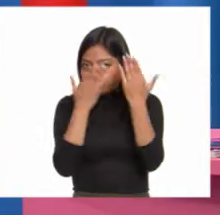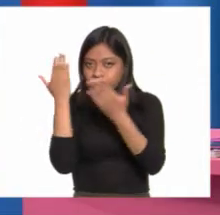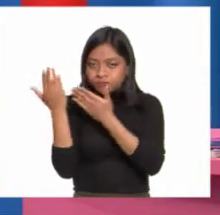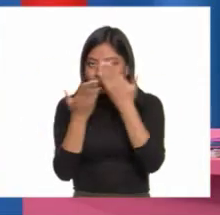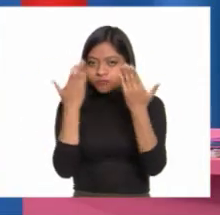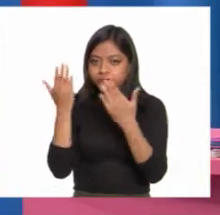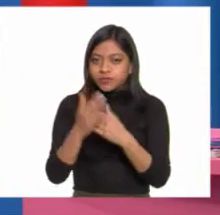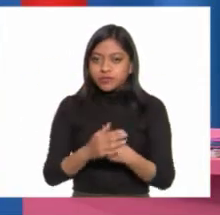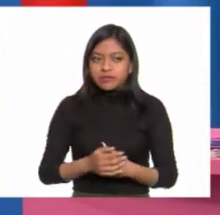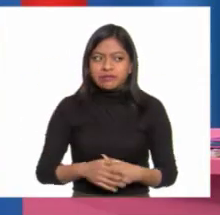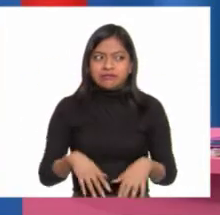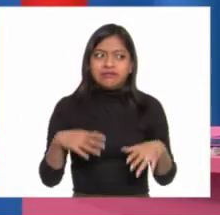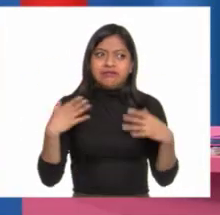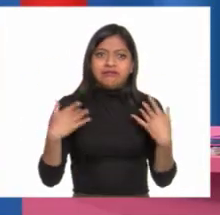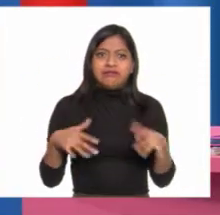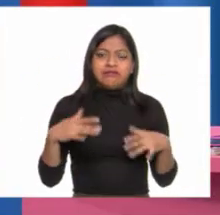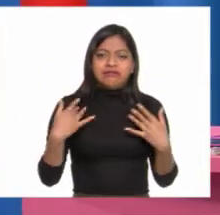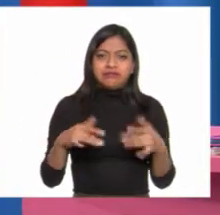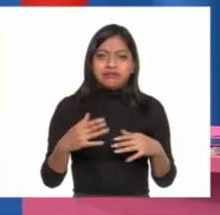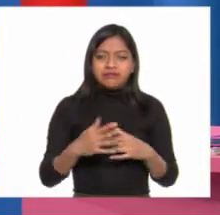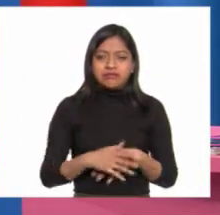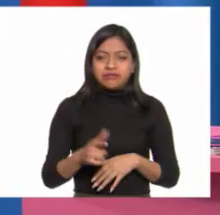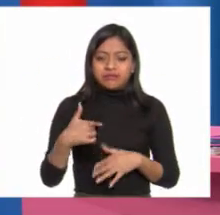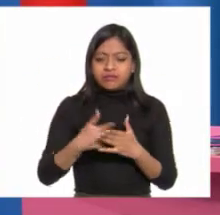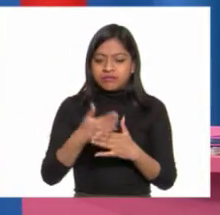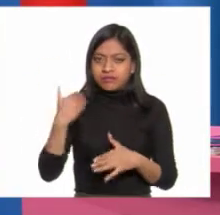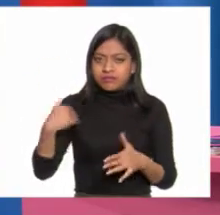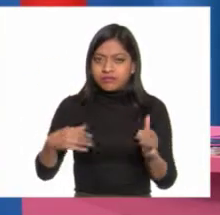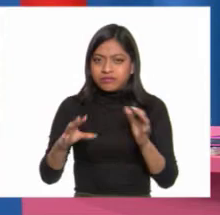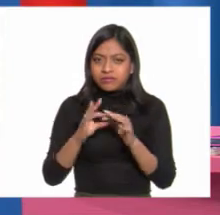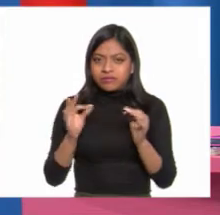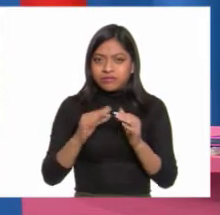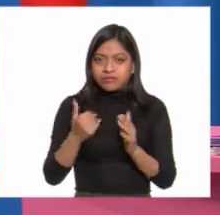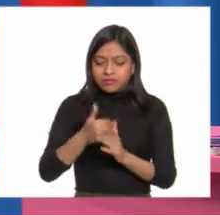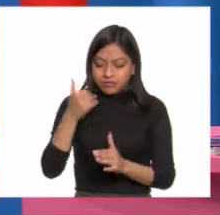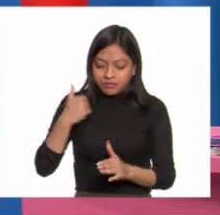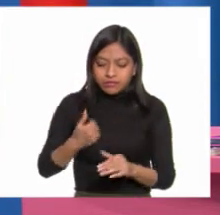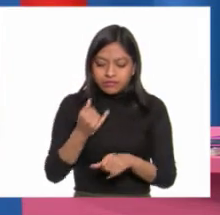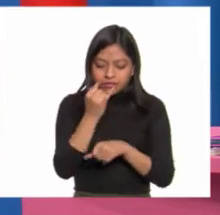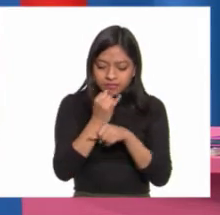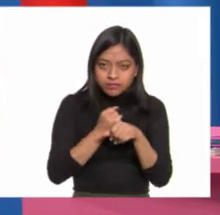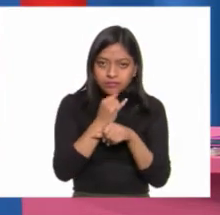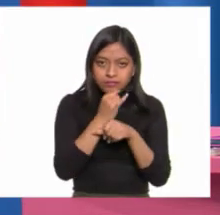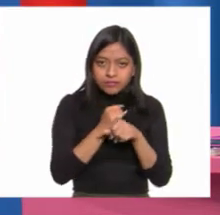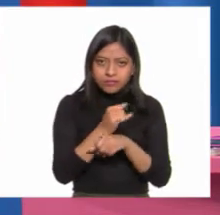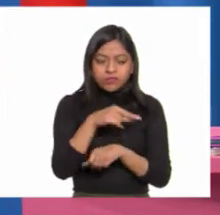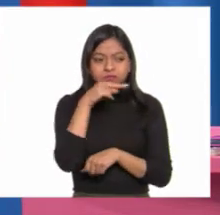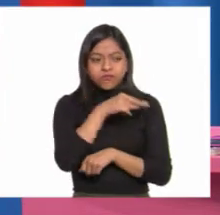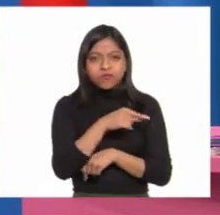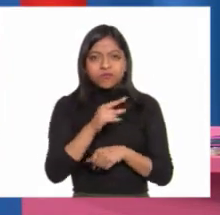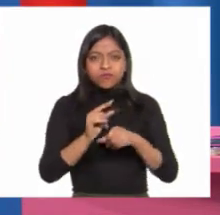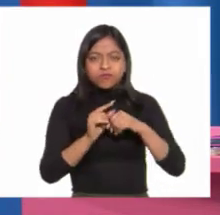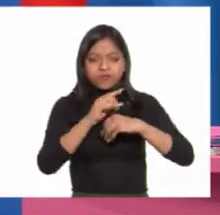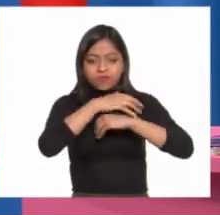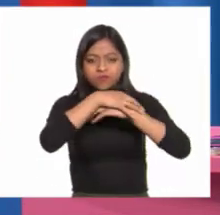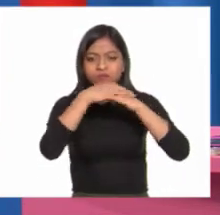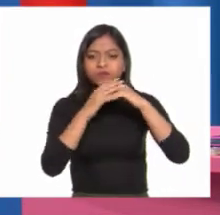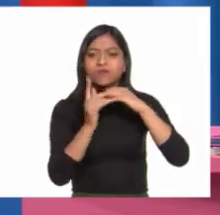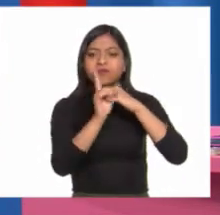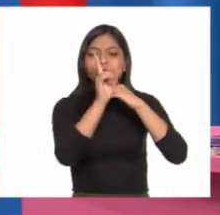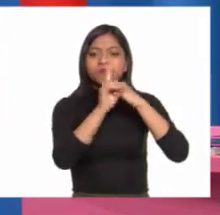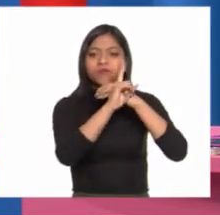Pues... ay, creo que antes de describirles la imagen tendría que investigar un poquito de cómo se llaman esas partes del virus. A